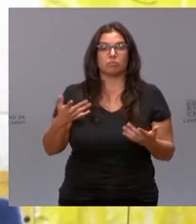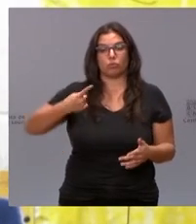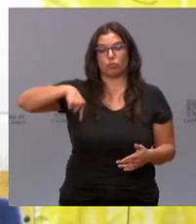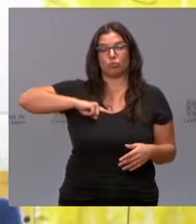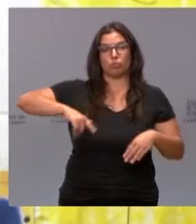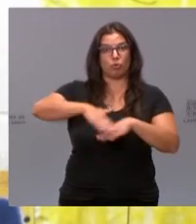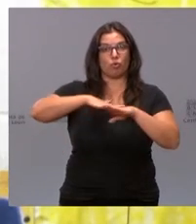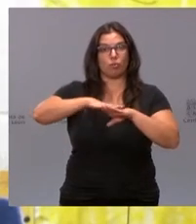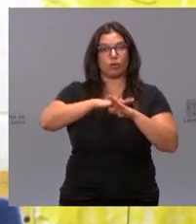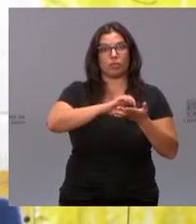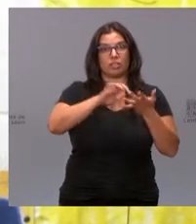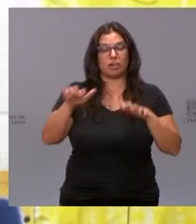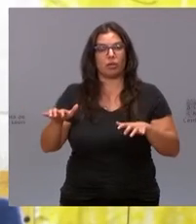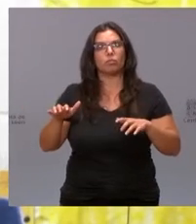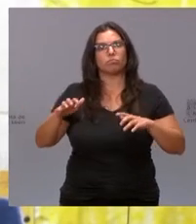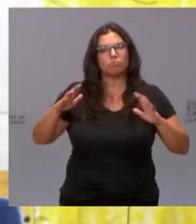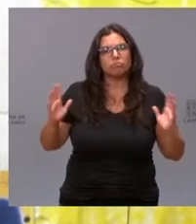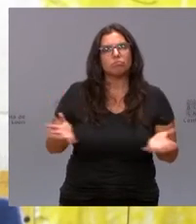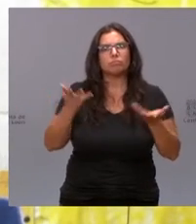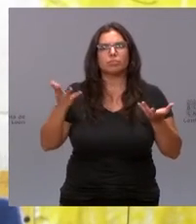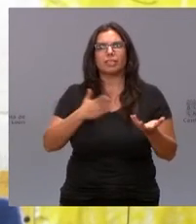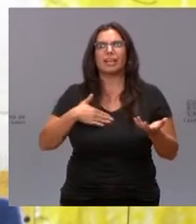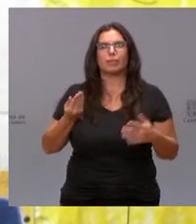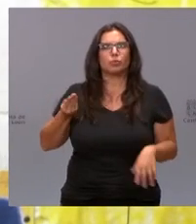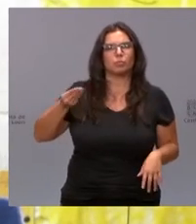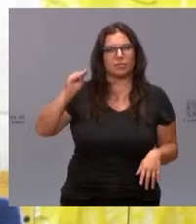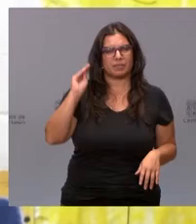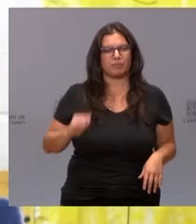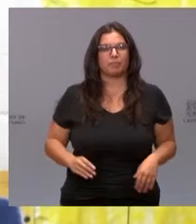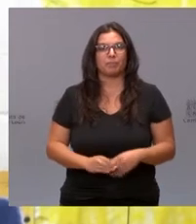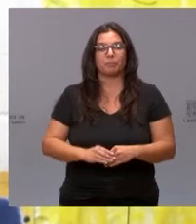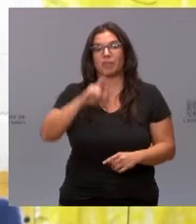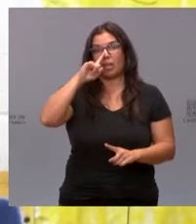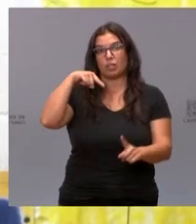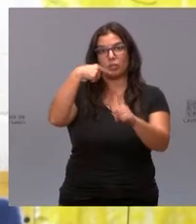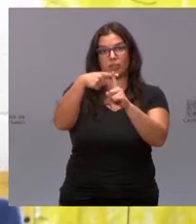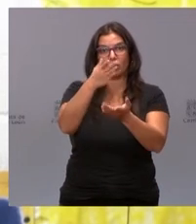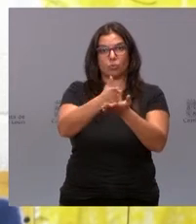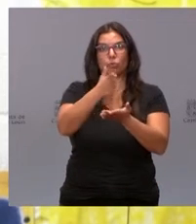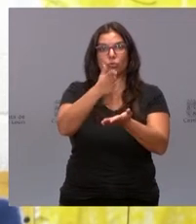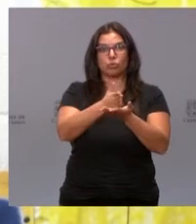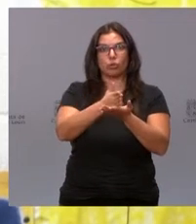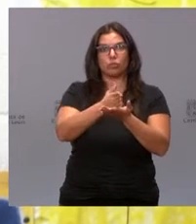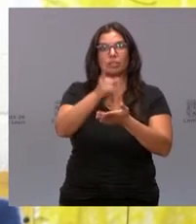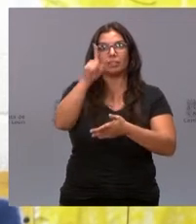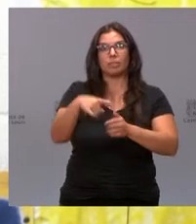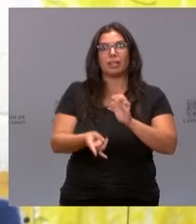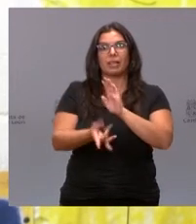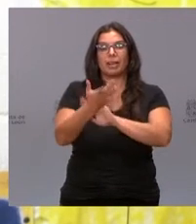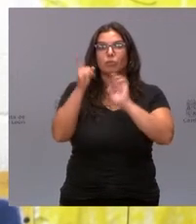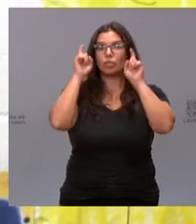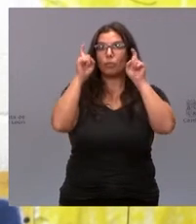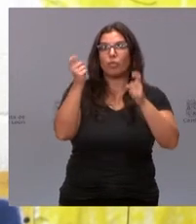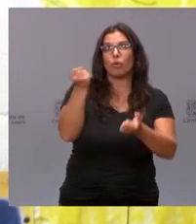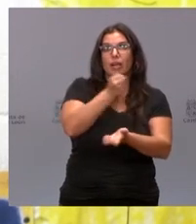Gobierno de Castilla y León vamos a dar un paso adicional. El próximo curso implantaremos la educación